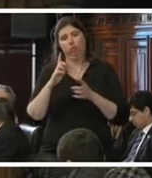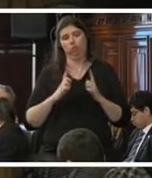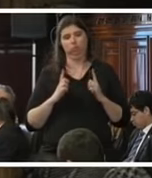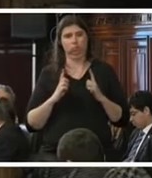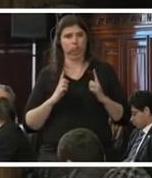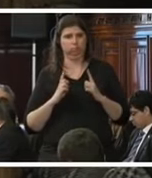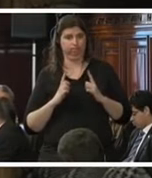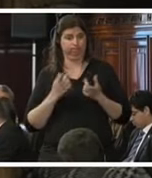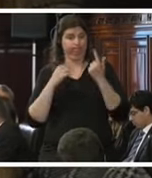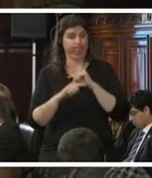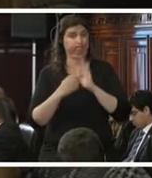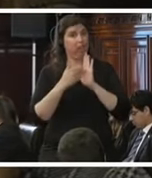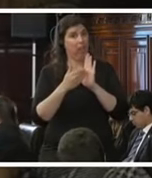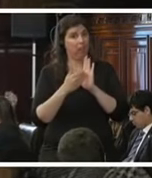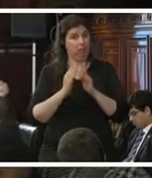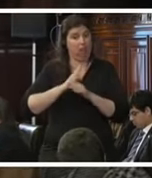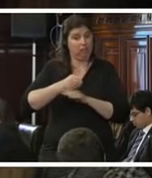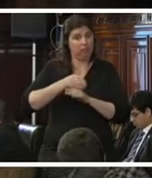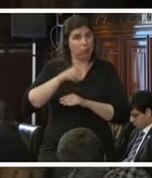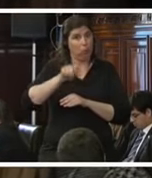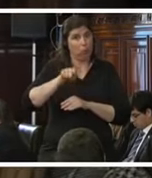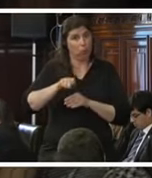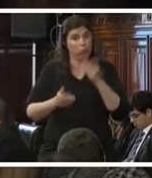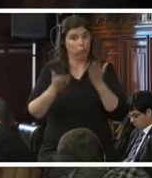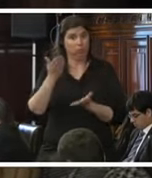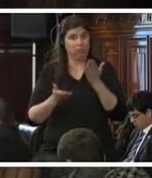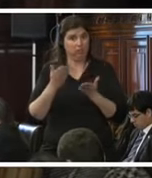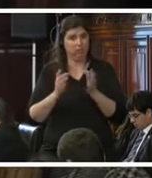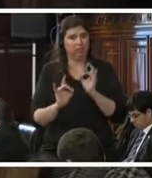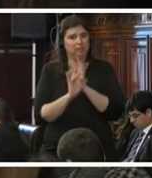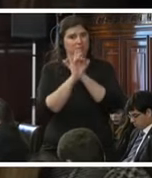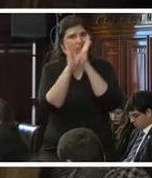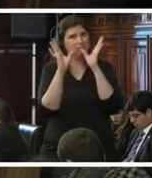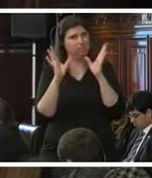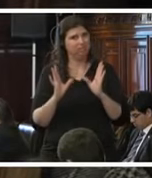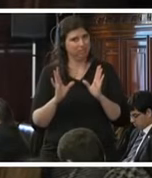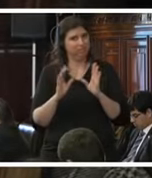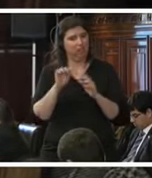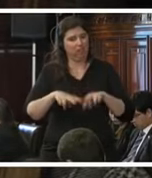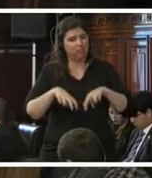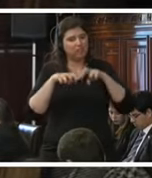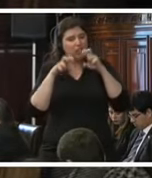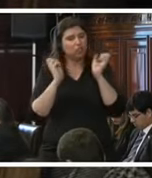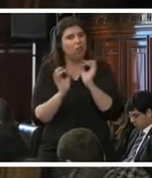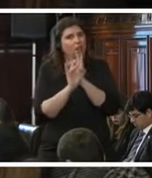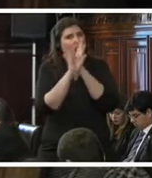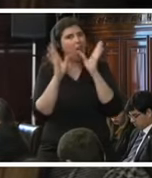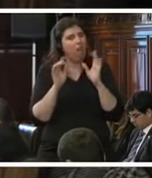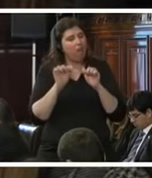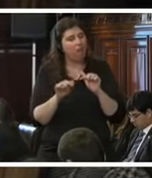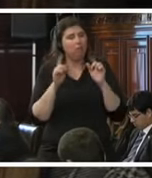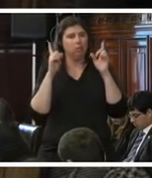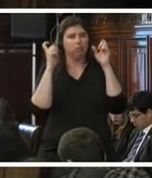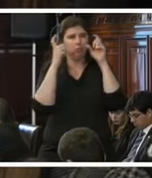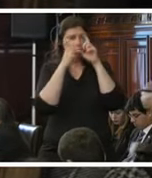de garantizar el acceso a la justicia y optimizar la transparencia en las investigaciones, ha tomado la difícil y